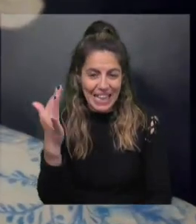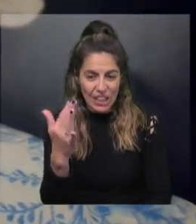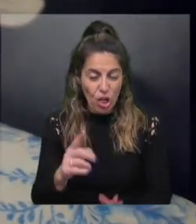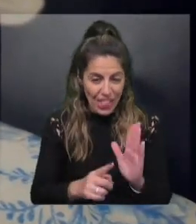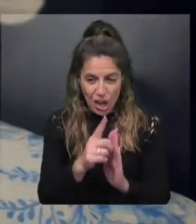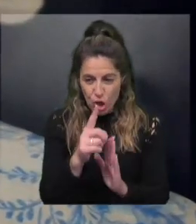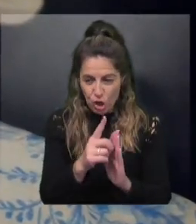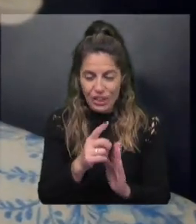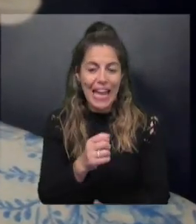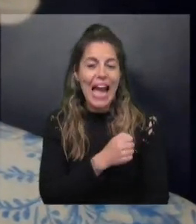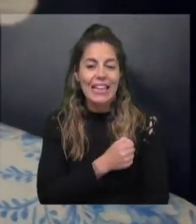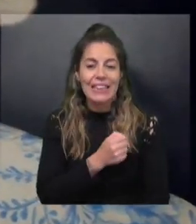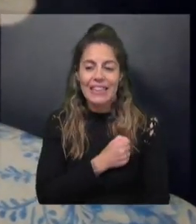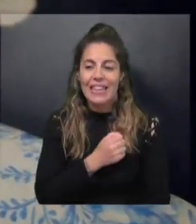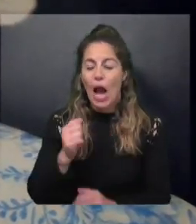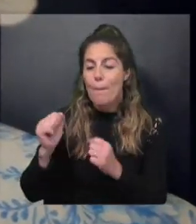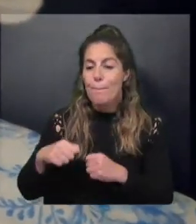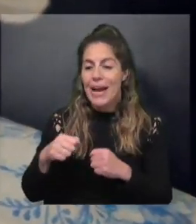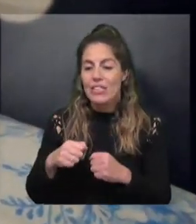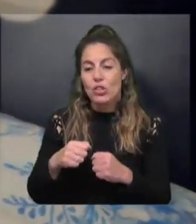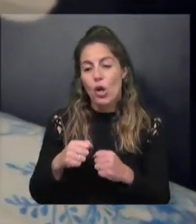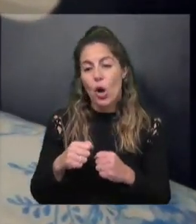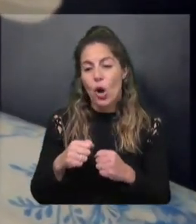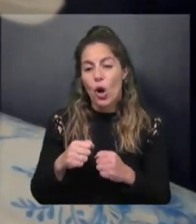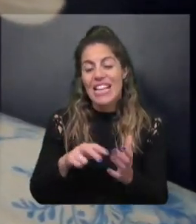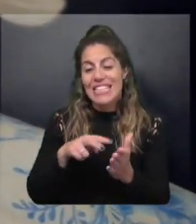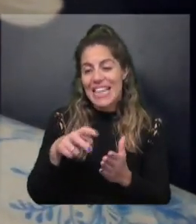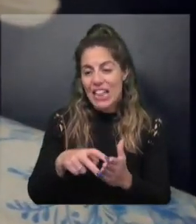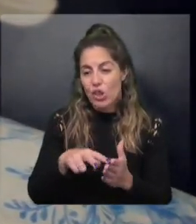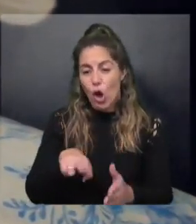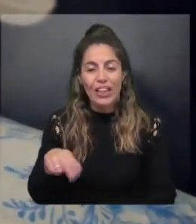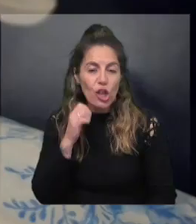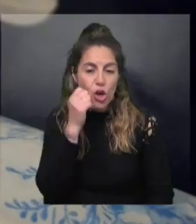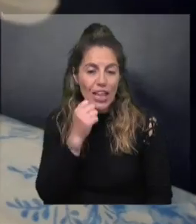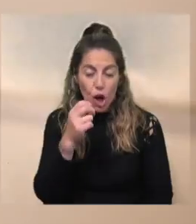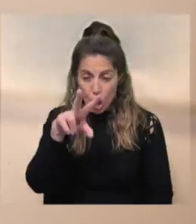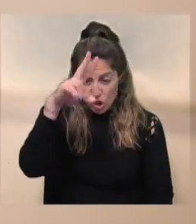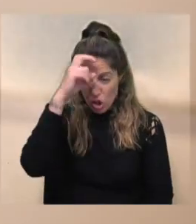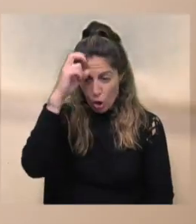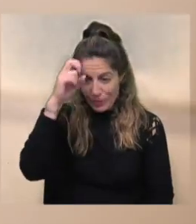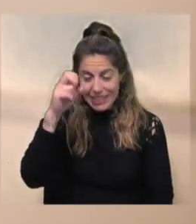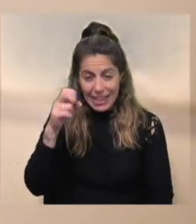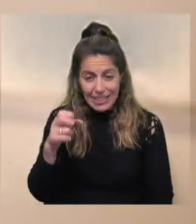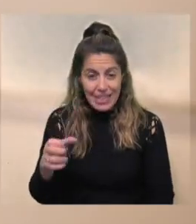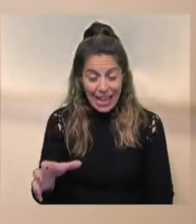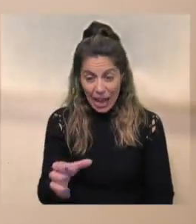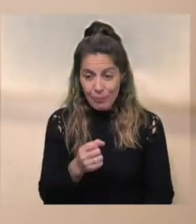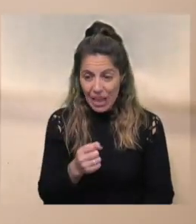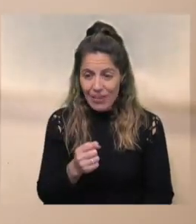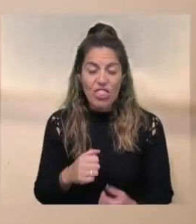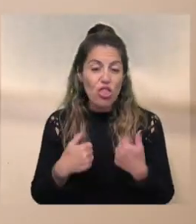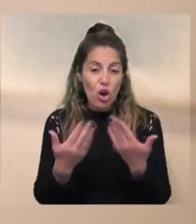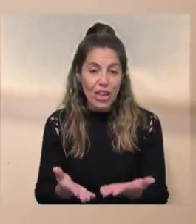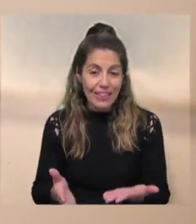norte, Artigas, Salto, Paysandú, Río Negro. Los hospitales fueron los que captaron a los donantes y después